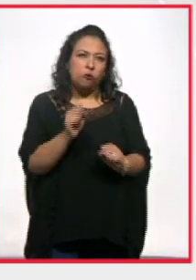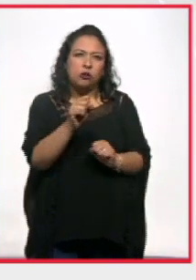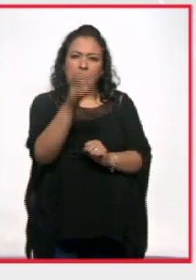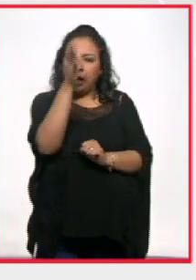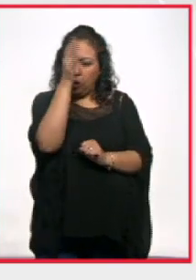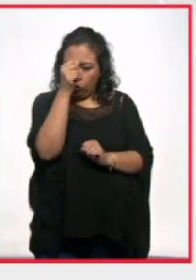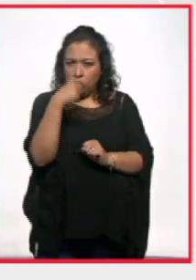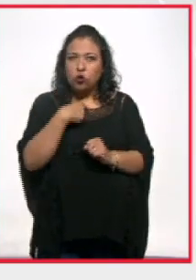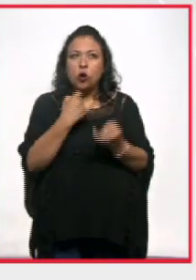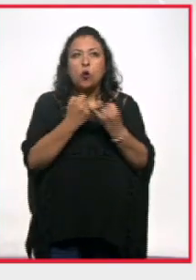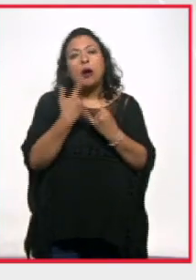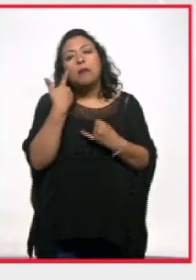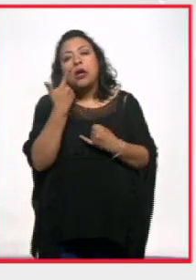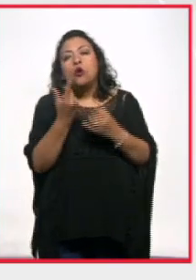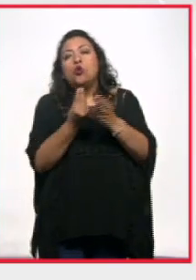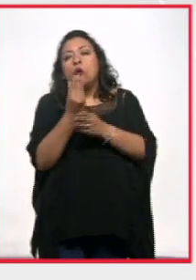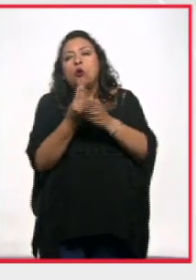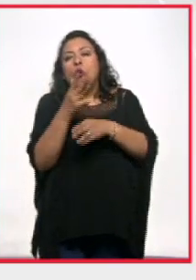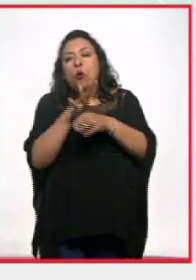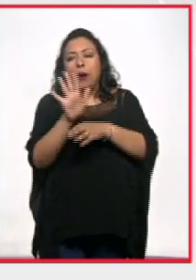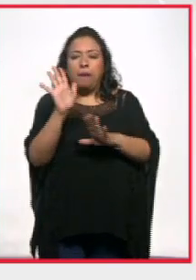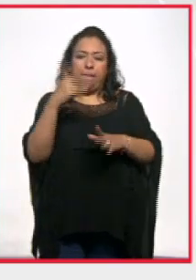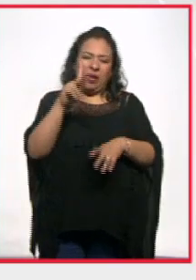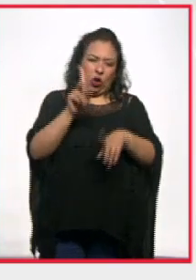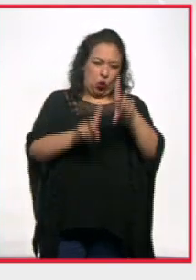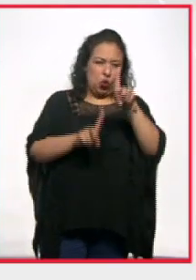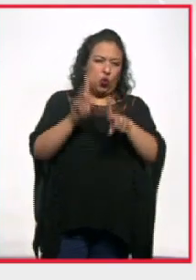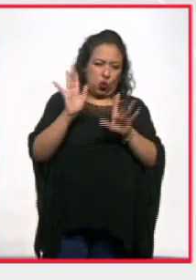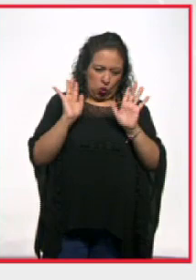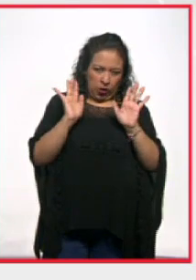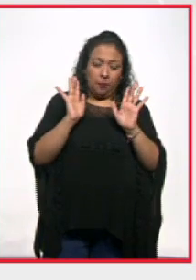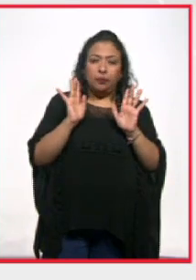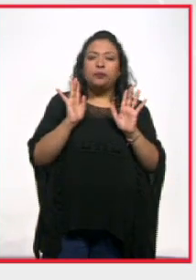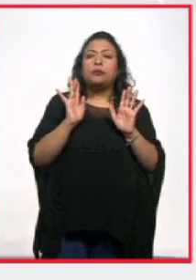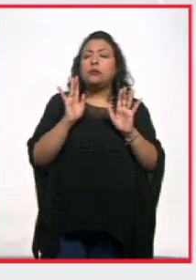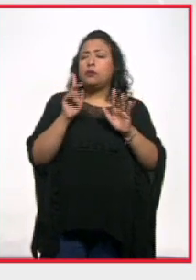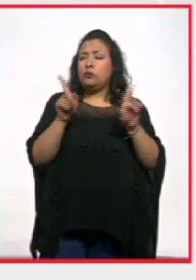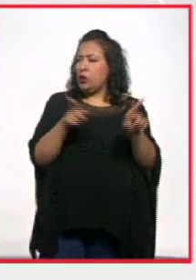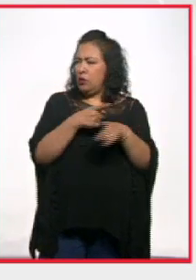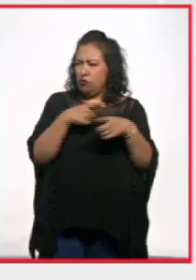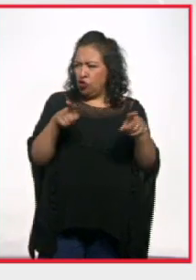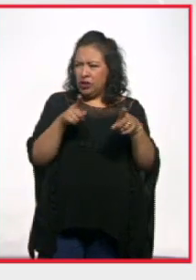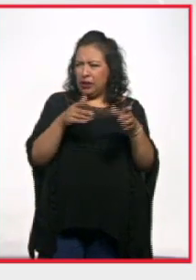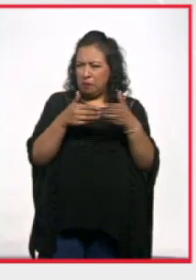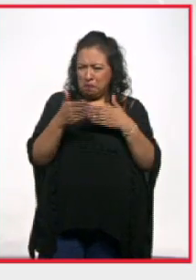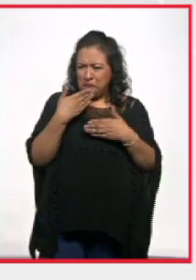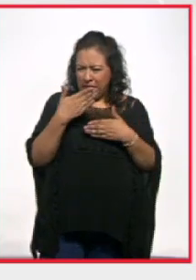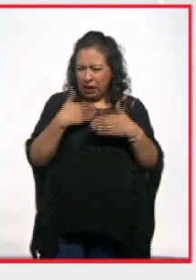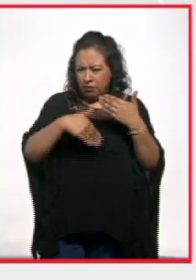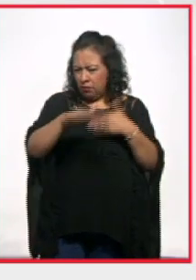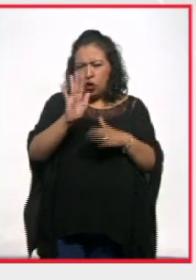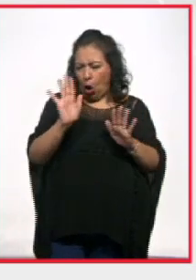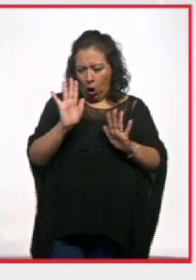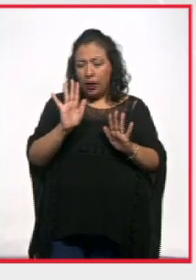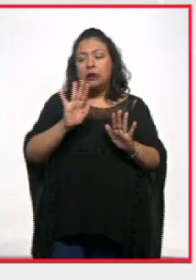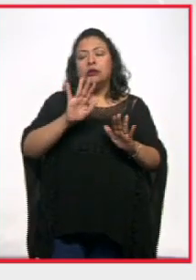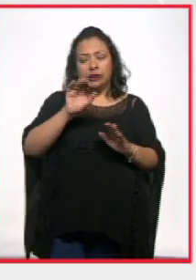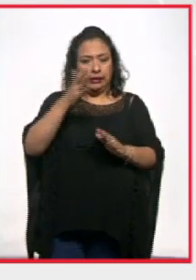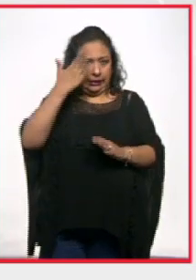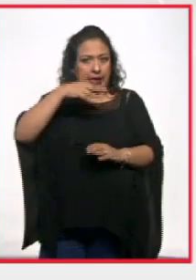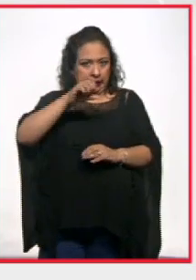contigo, yo también trato de estar pendiente de eso. La duda que sí tengo no es que si la música contemporánea mexicana va bien, sí. Mi pregunta